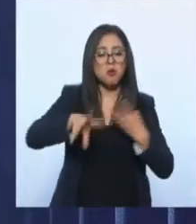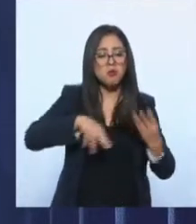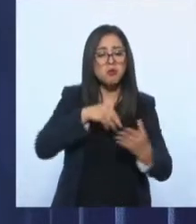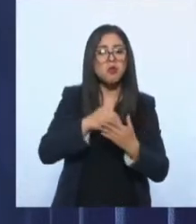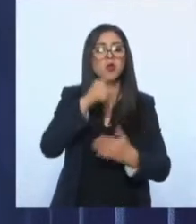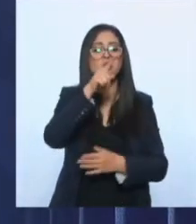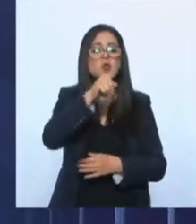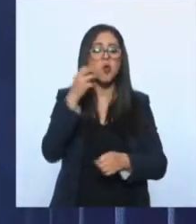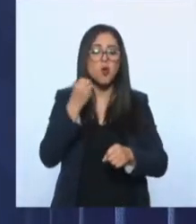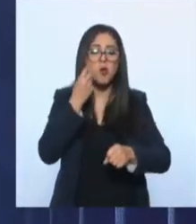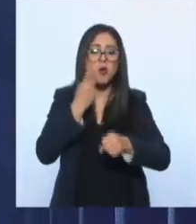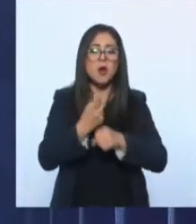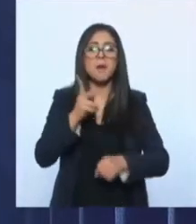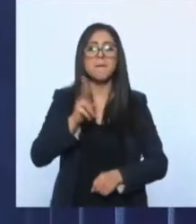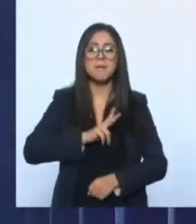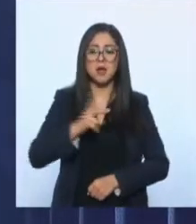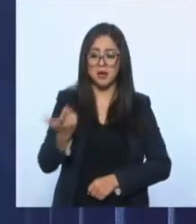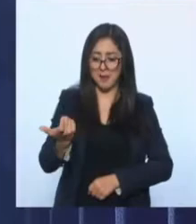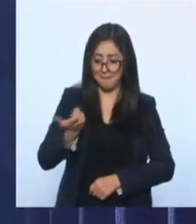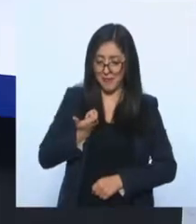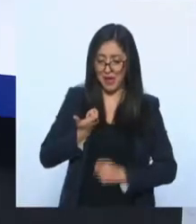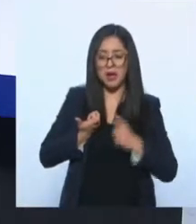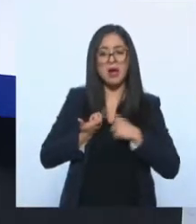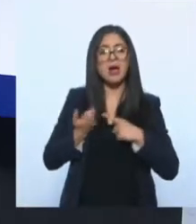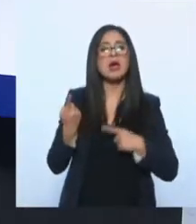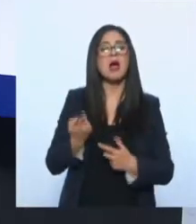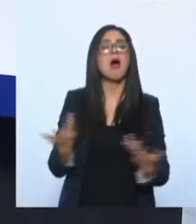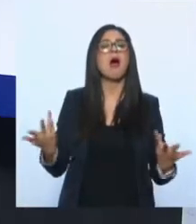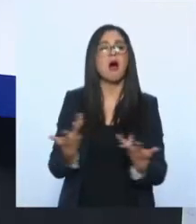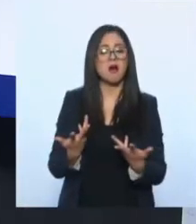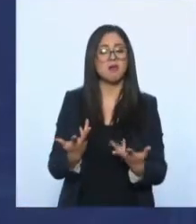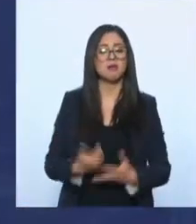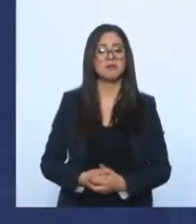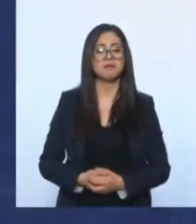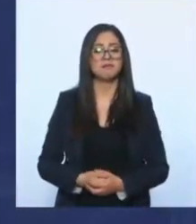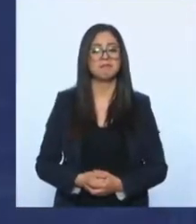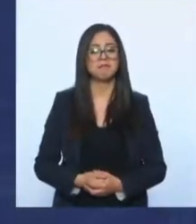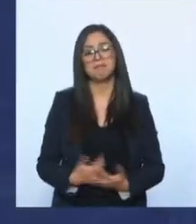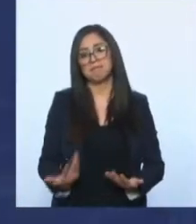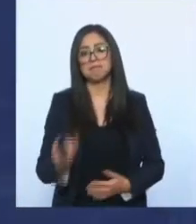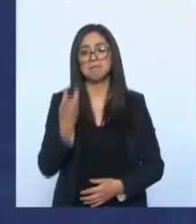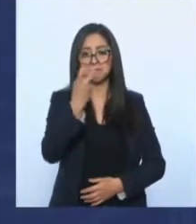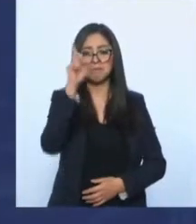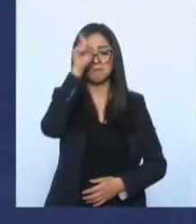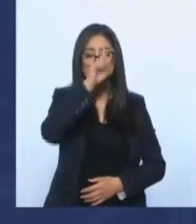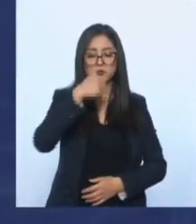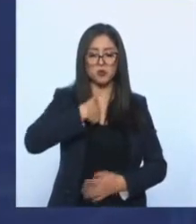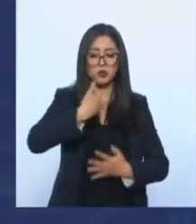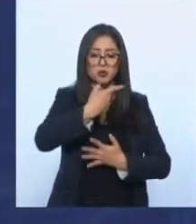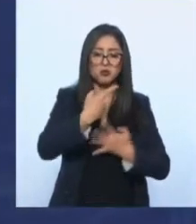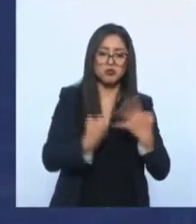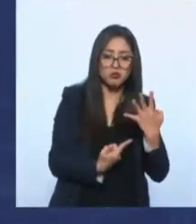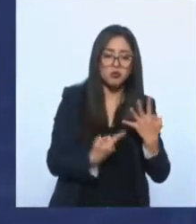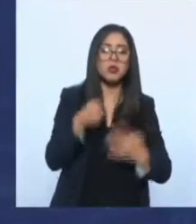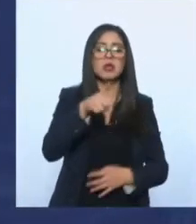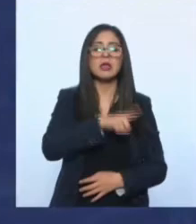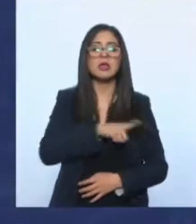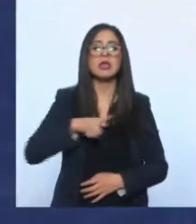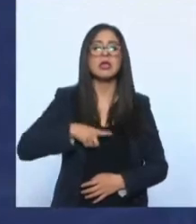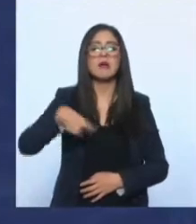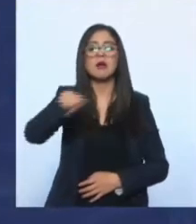dependiendo de nuestro salario base. Así es. Así es, entonces, pues aquí las recomendaciones son estas. Hay que poner